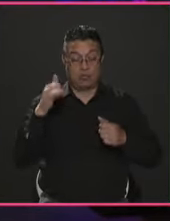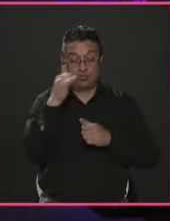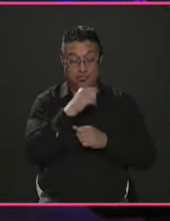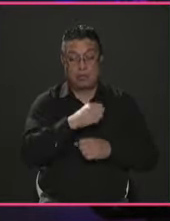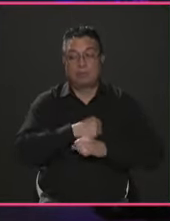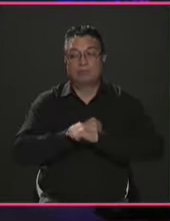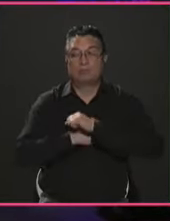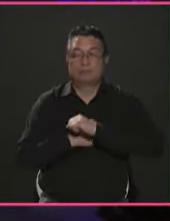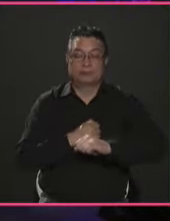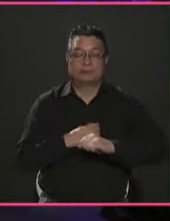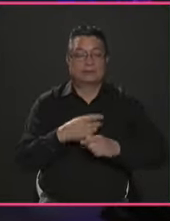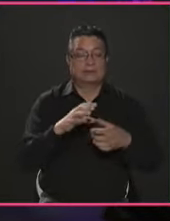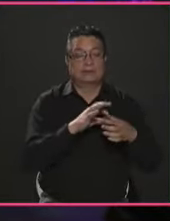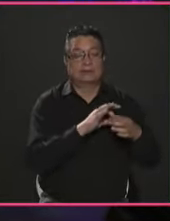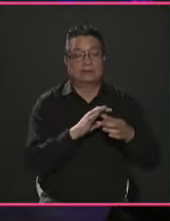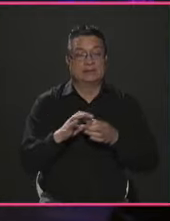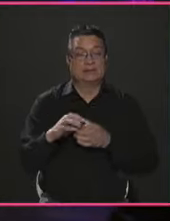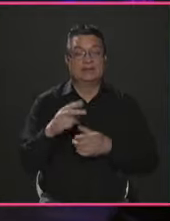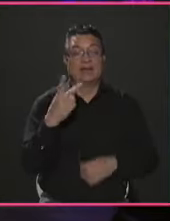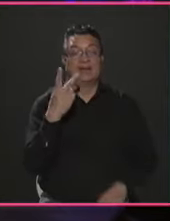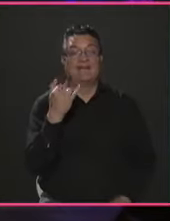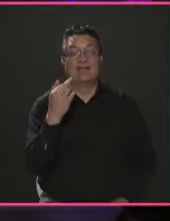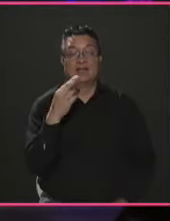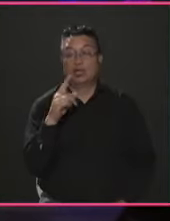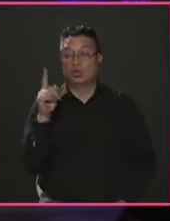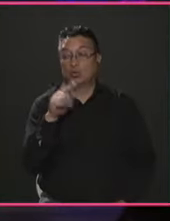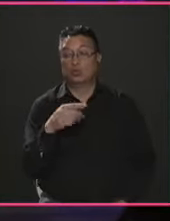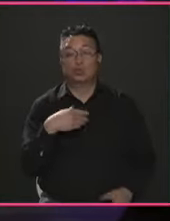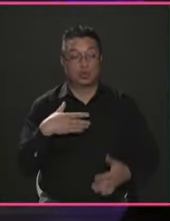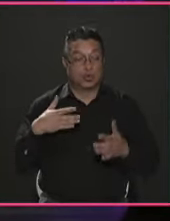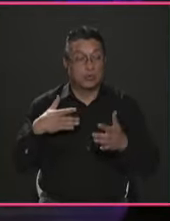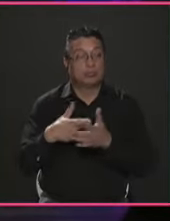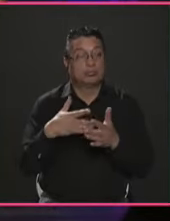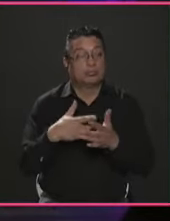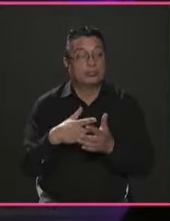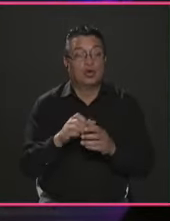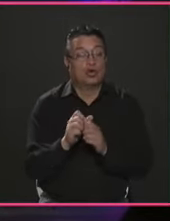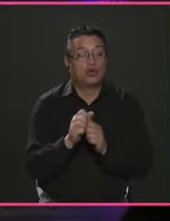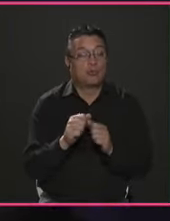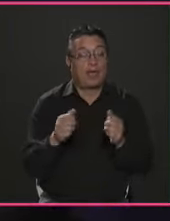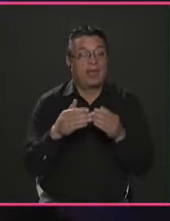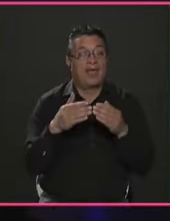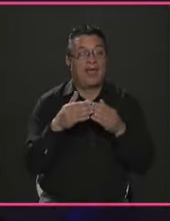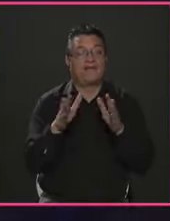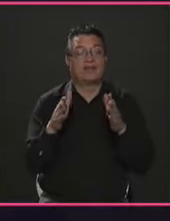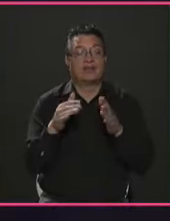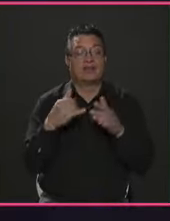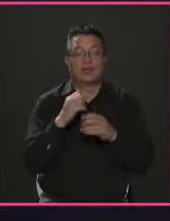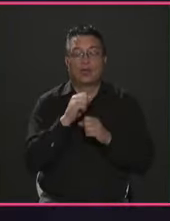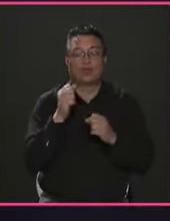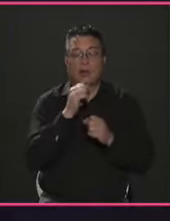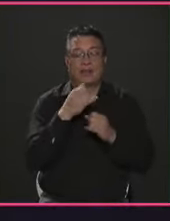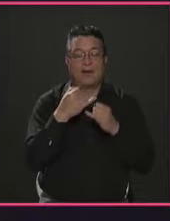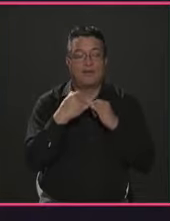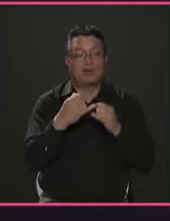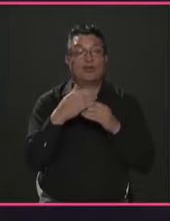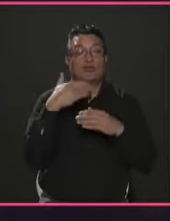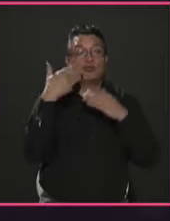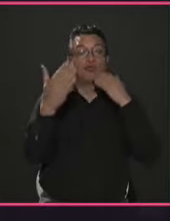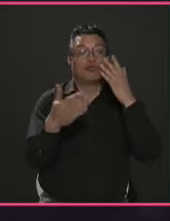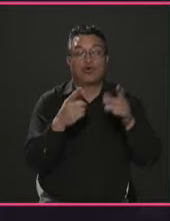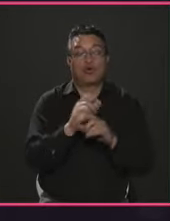previenen que ocurra Esto entonces el virus está estancado no se puede abrir y no puede sacar la información y infectar a